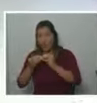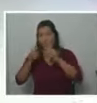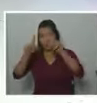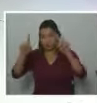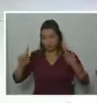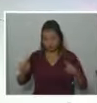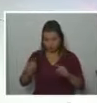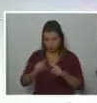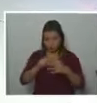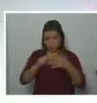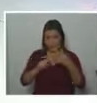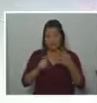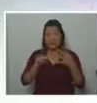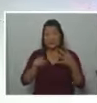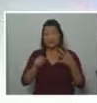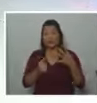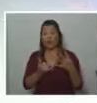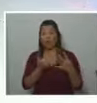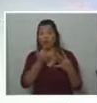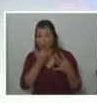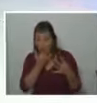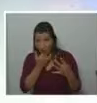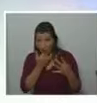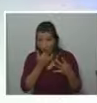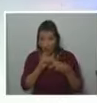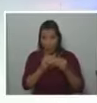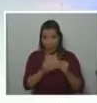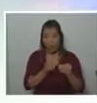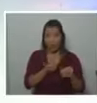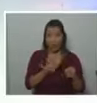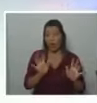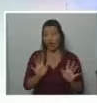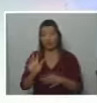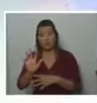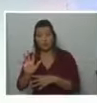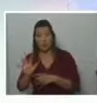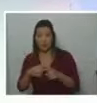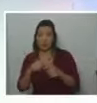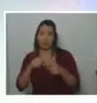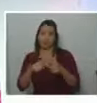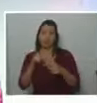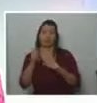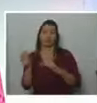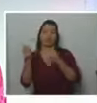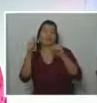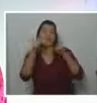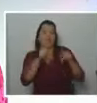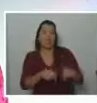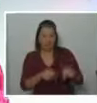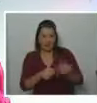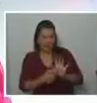vez de fracción 5, le pone 4 y no la tenía, entonces cuando usted viene aquí, por más que tenga